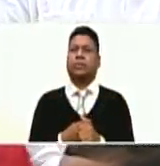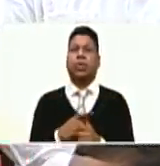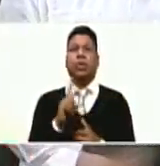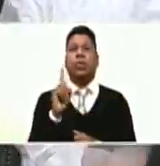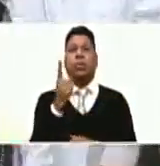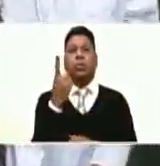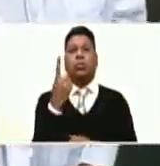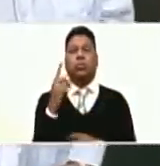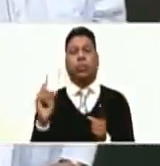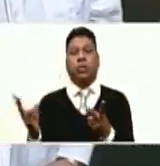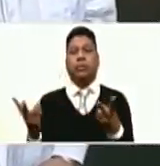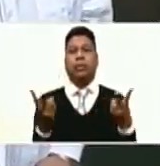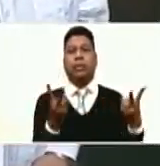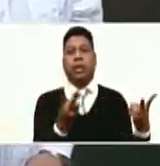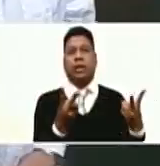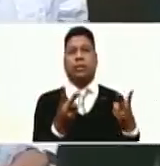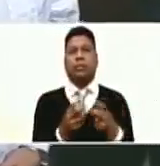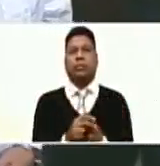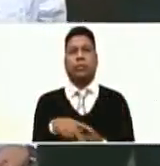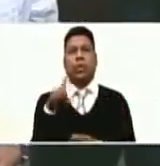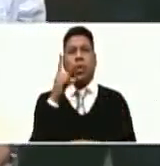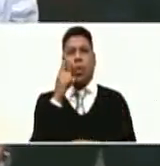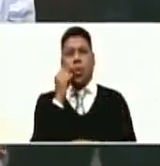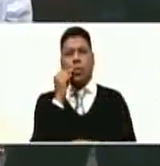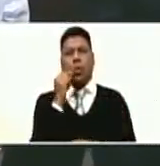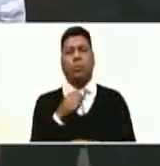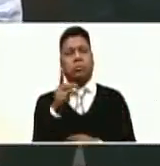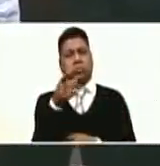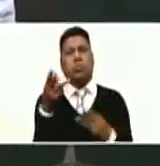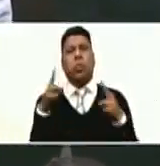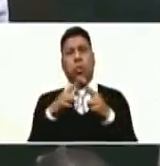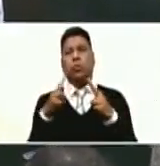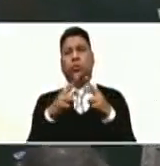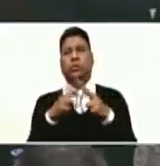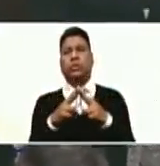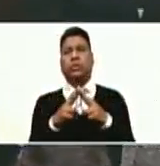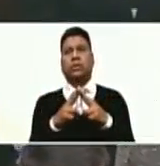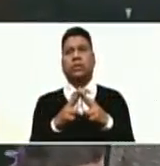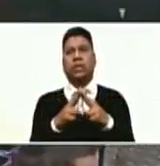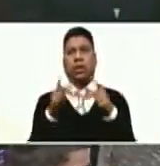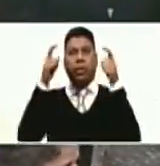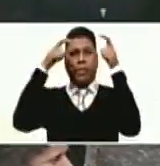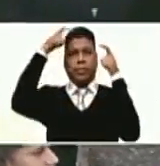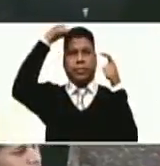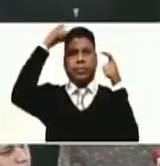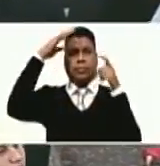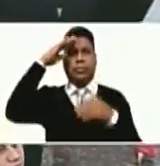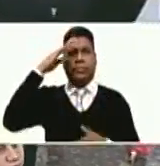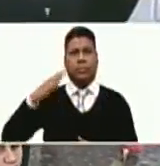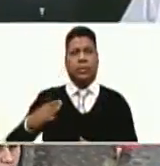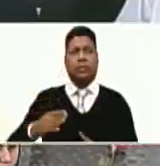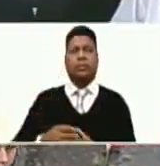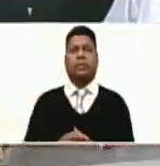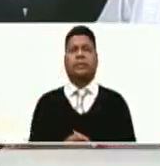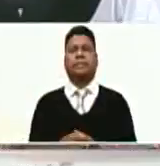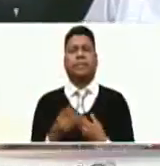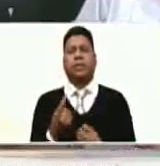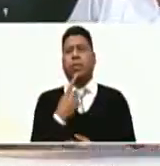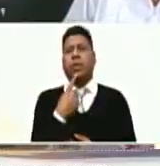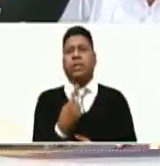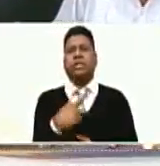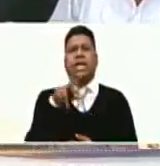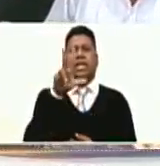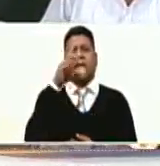internacionales. David Choquehuanca, usted conoció al comandante Hugo Chávez. ¿Qué le puede decir al pueblo venezolano cuando se conmemora